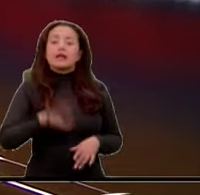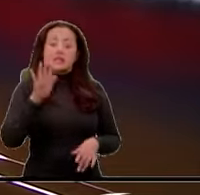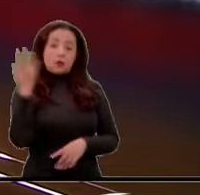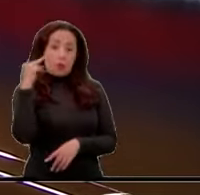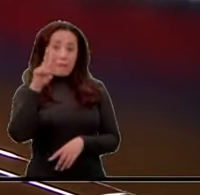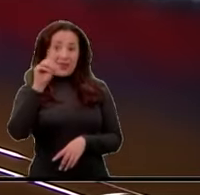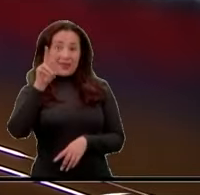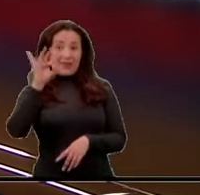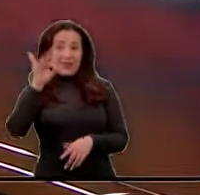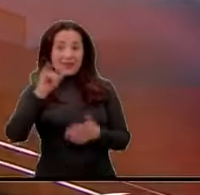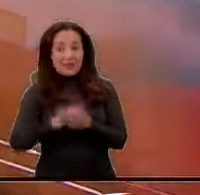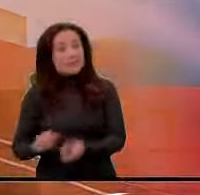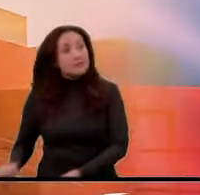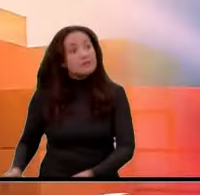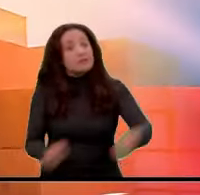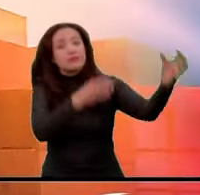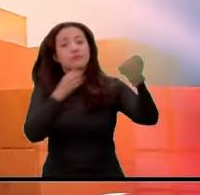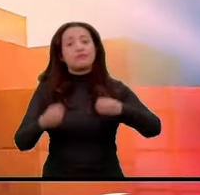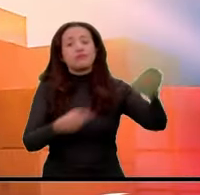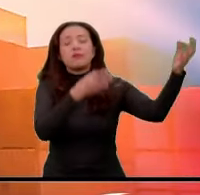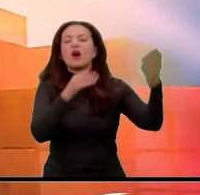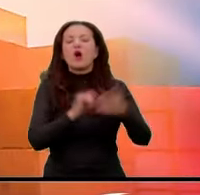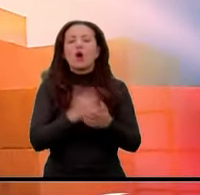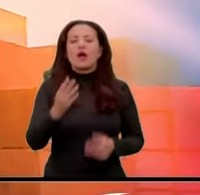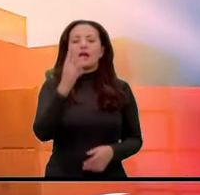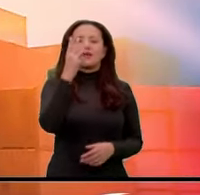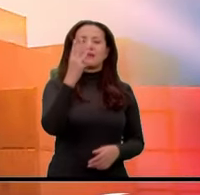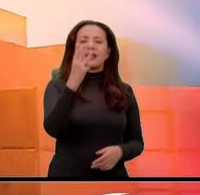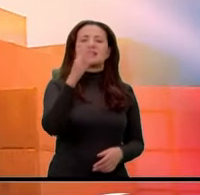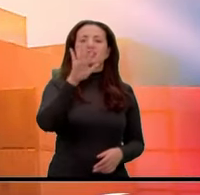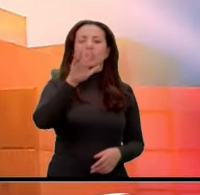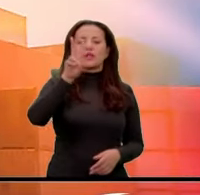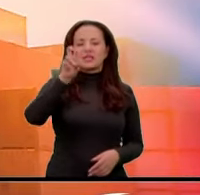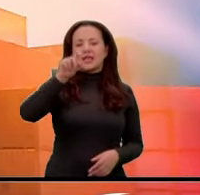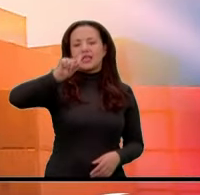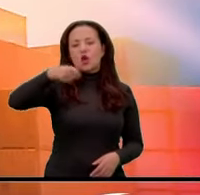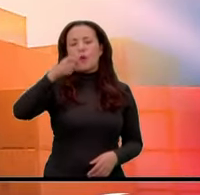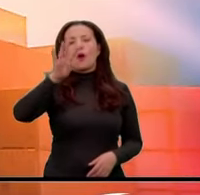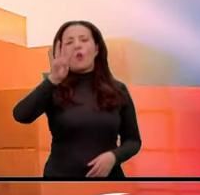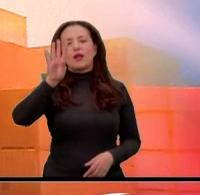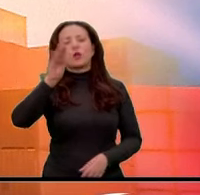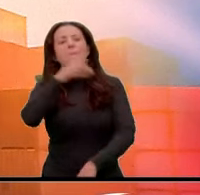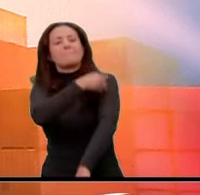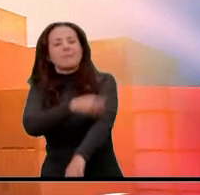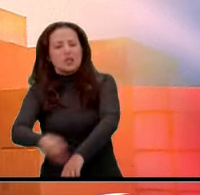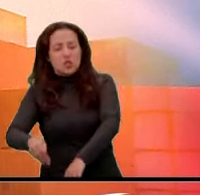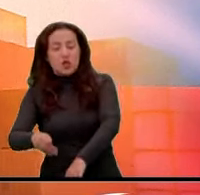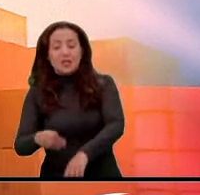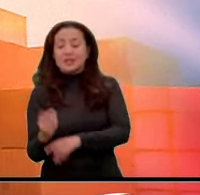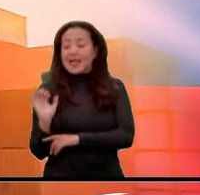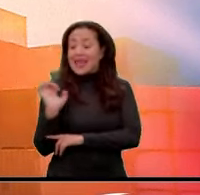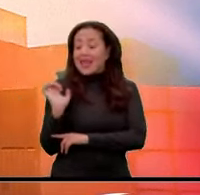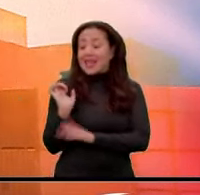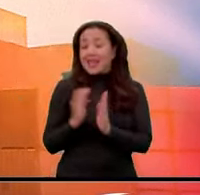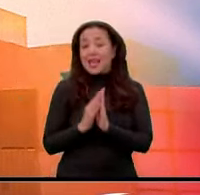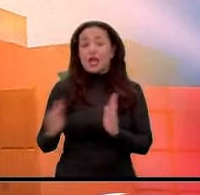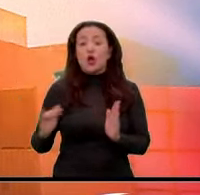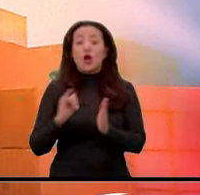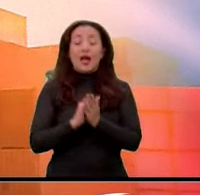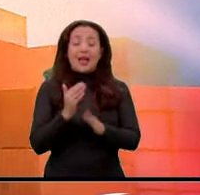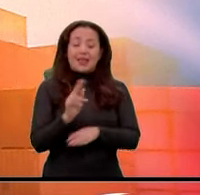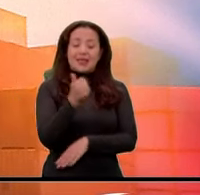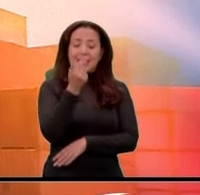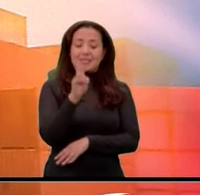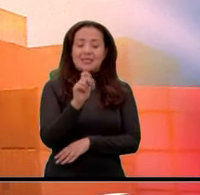exportaciones hacia Argentina fueron de 37,4 millones de dólares y en enero de 2024 de